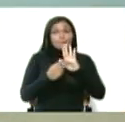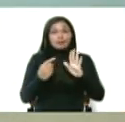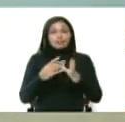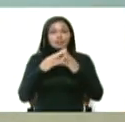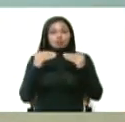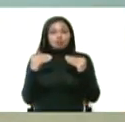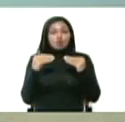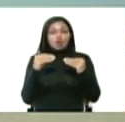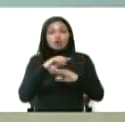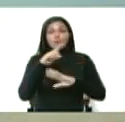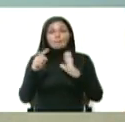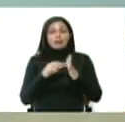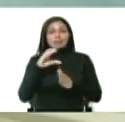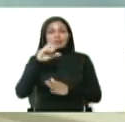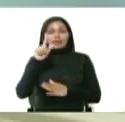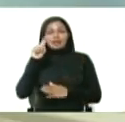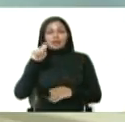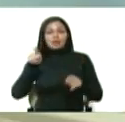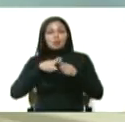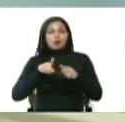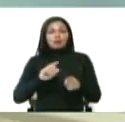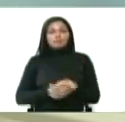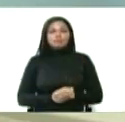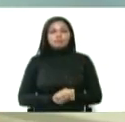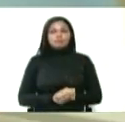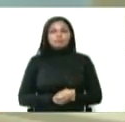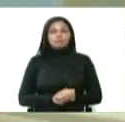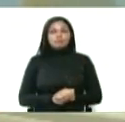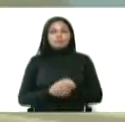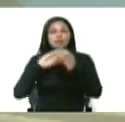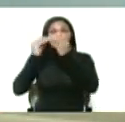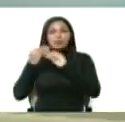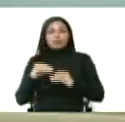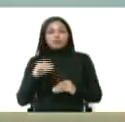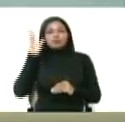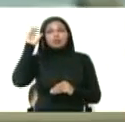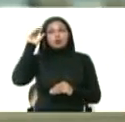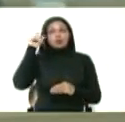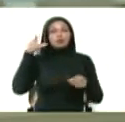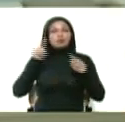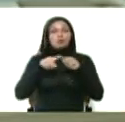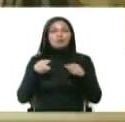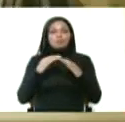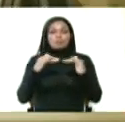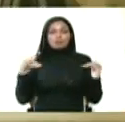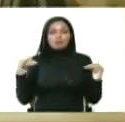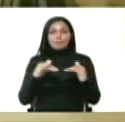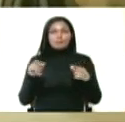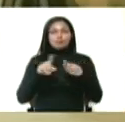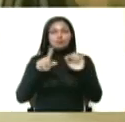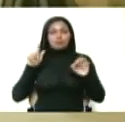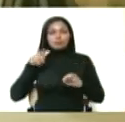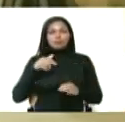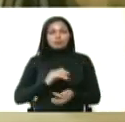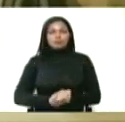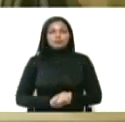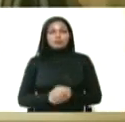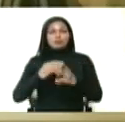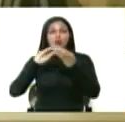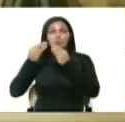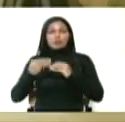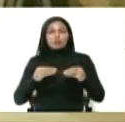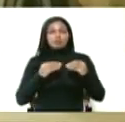toda la iluminación del CAT es LED, tenemos la adecuación de los baños, el cristalizado de los pisos de granito, presidente, la reparación